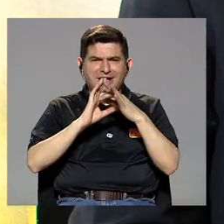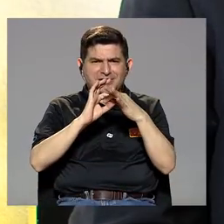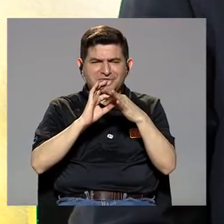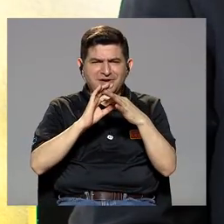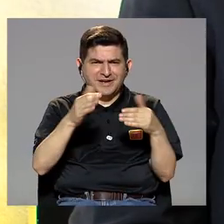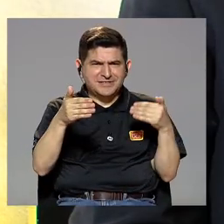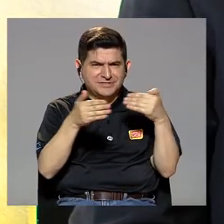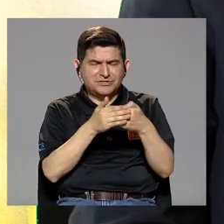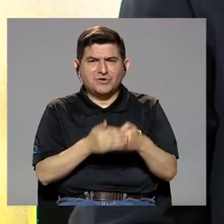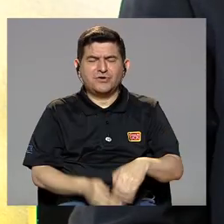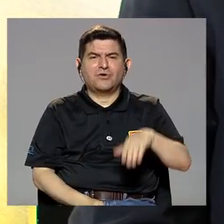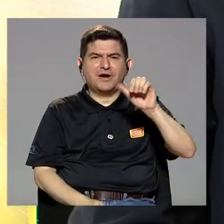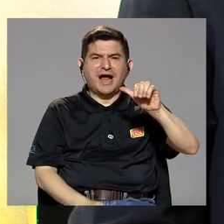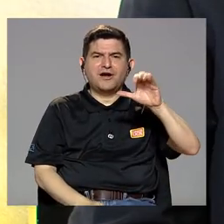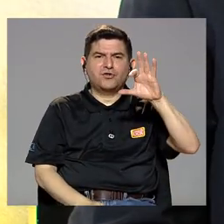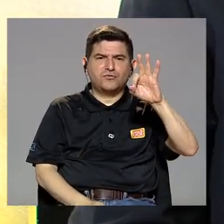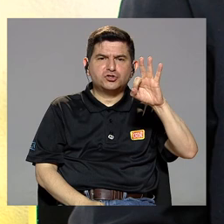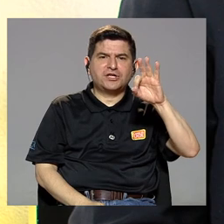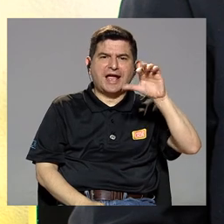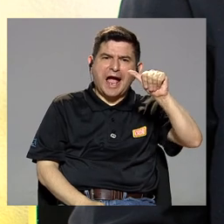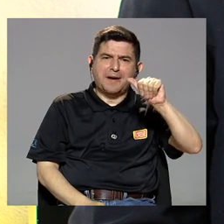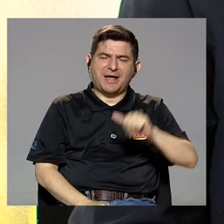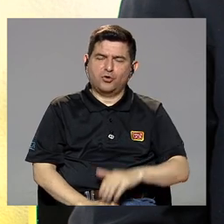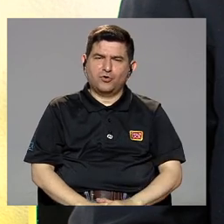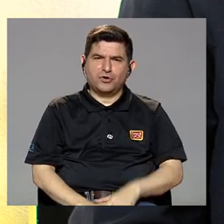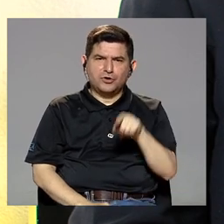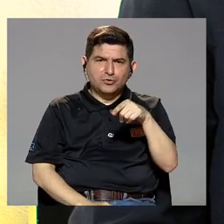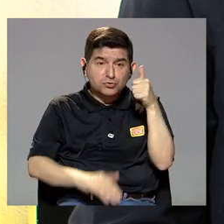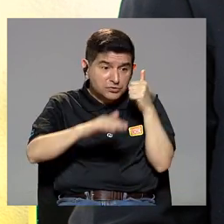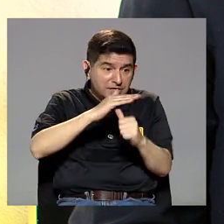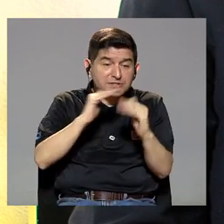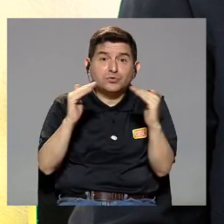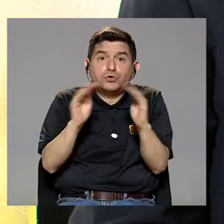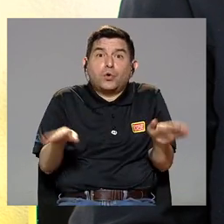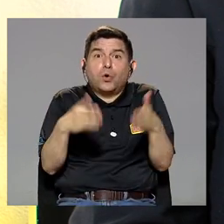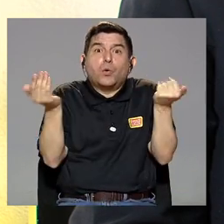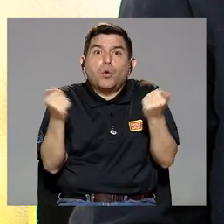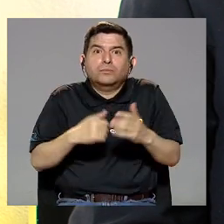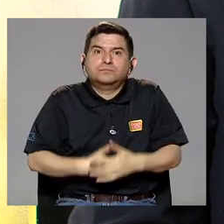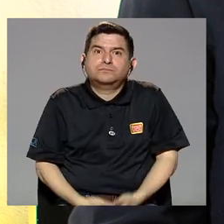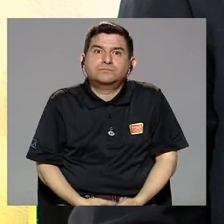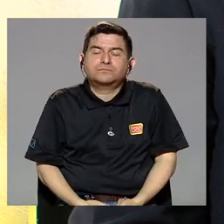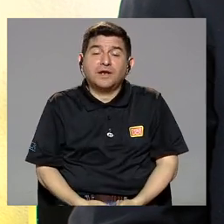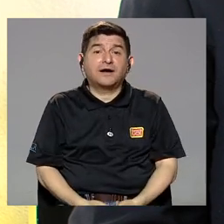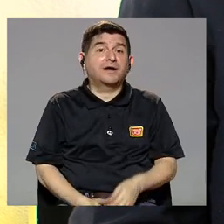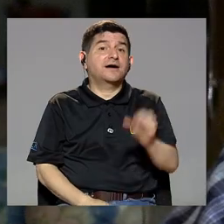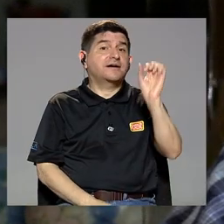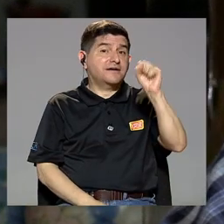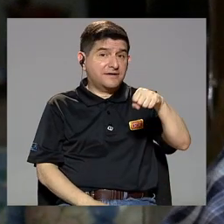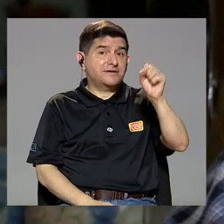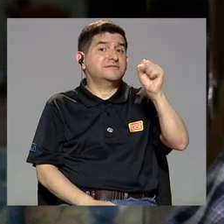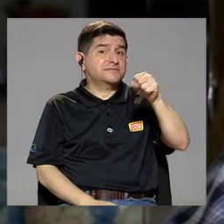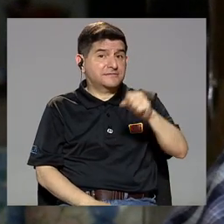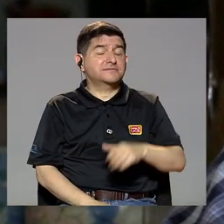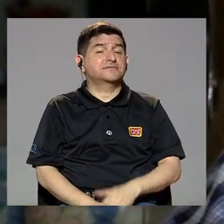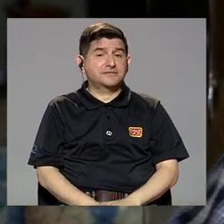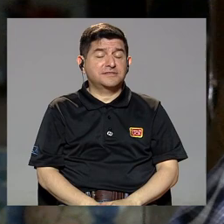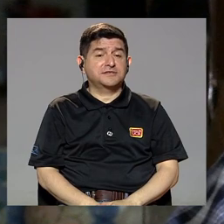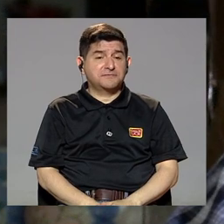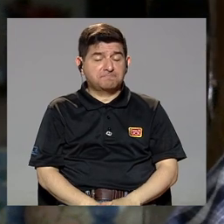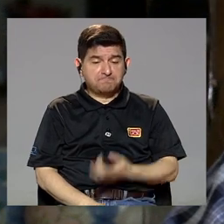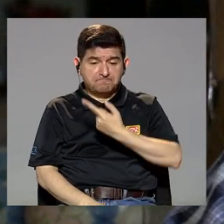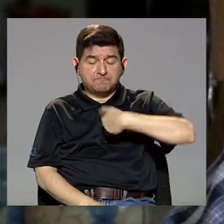con carlos fonseca amador y como usted lo escondió en su casa ah bueno si no pues nosotros